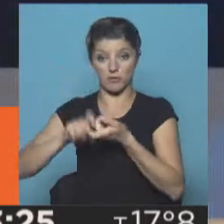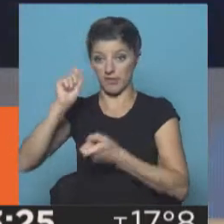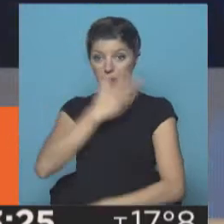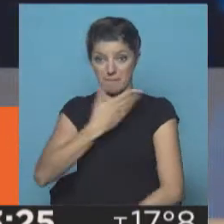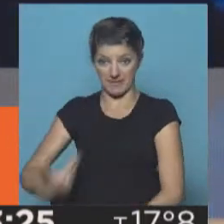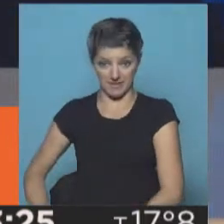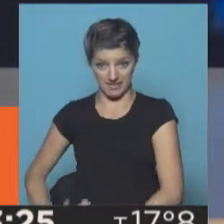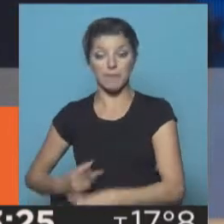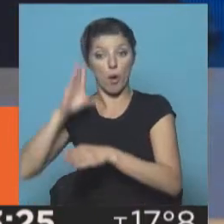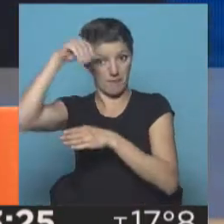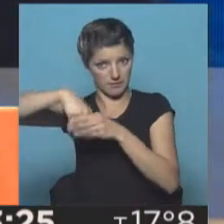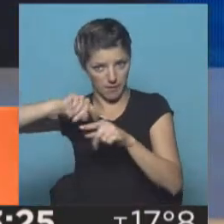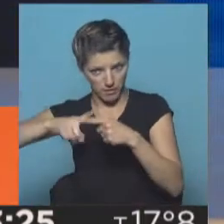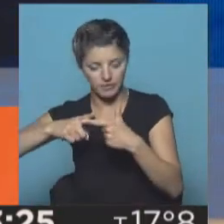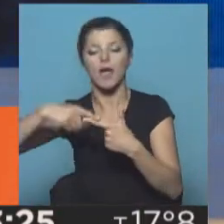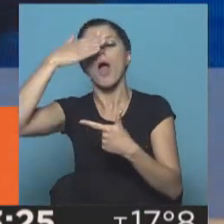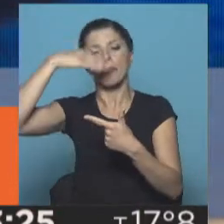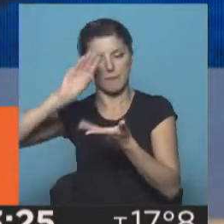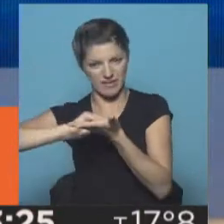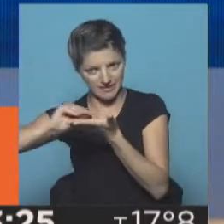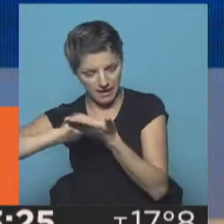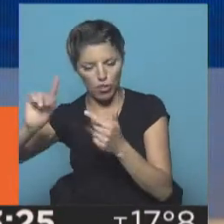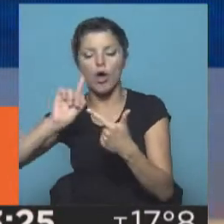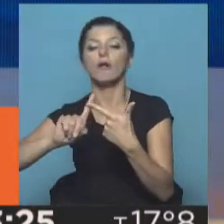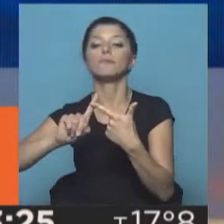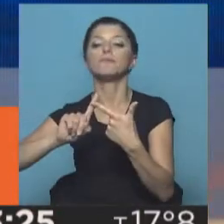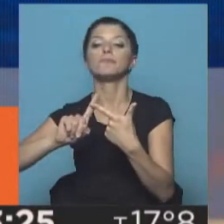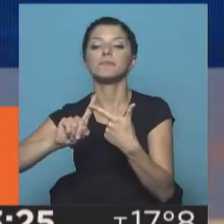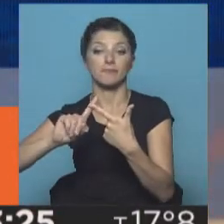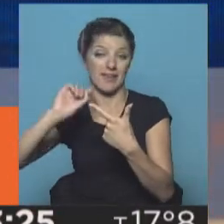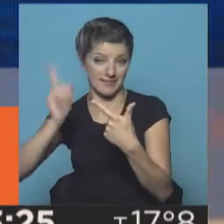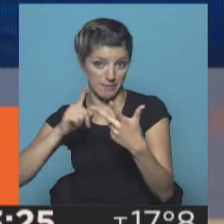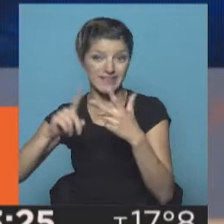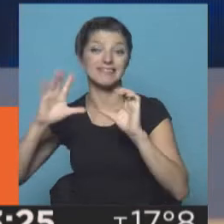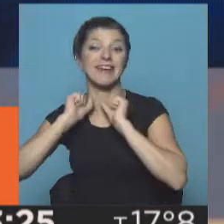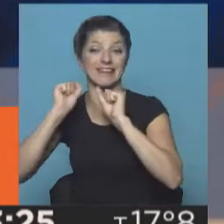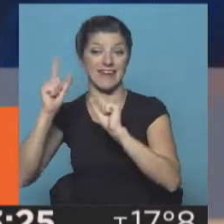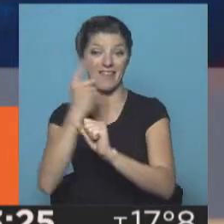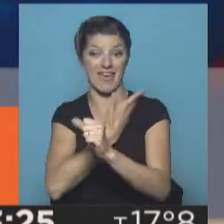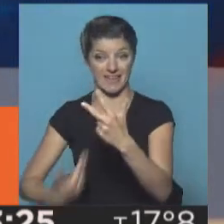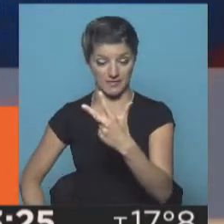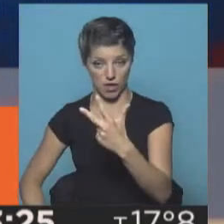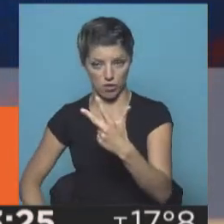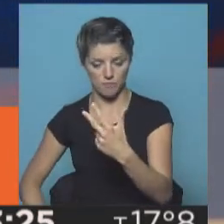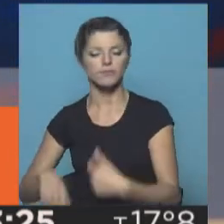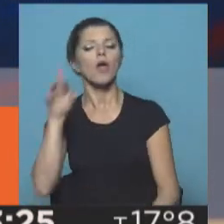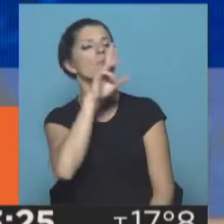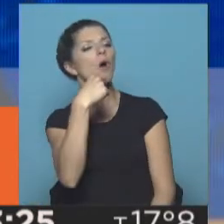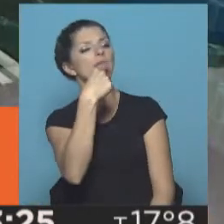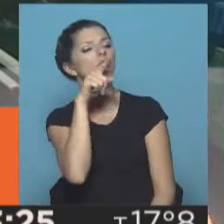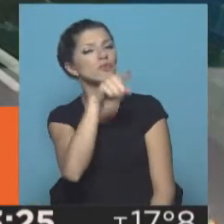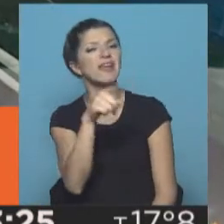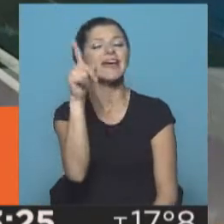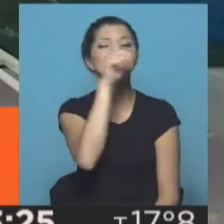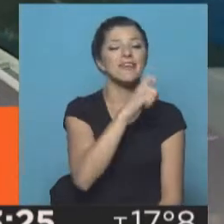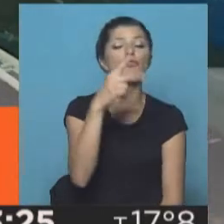activa políticamente, senadora activa y además secretaria de Estado. Cuando ella le dice que tiene 112